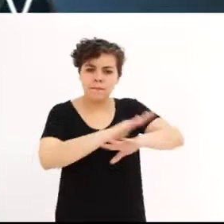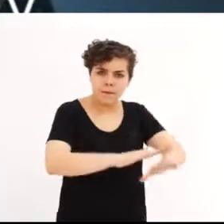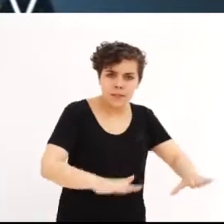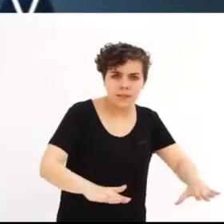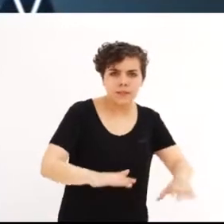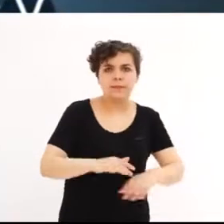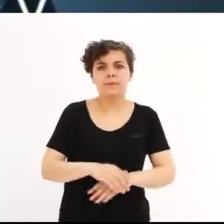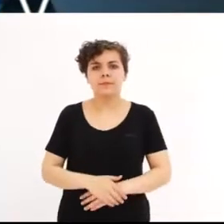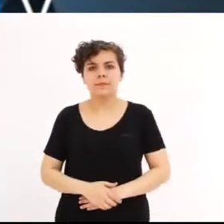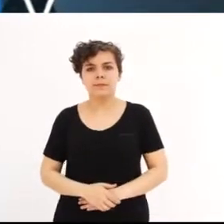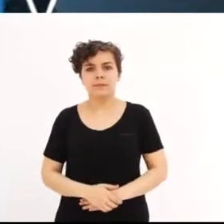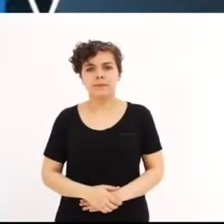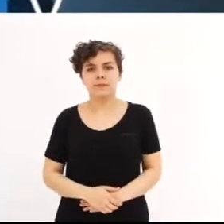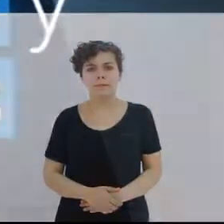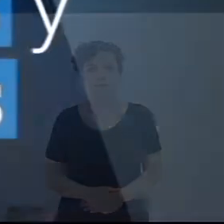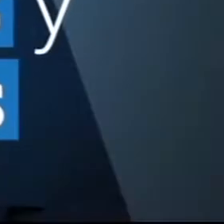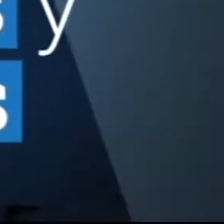adolescencias.